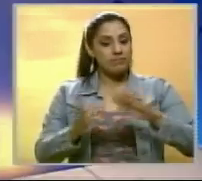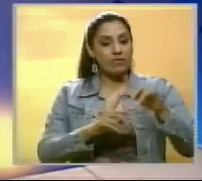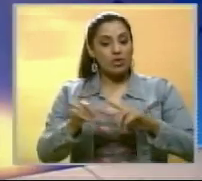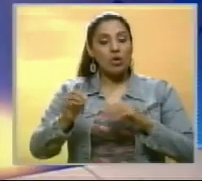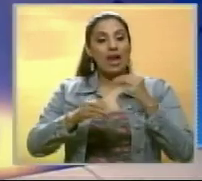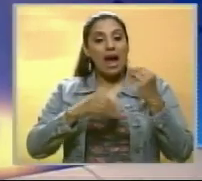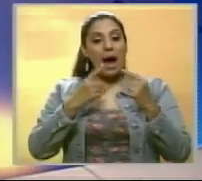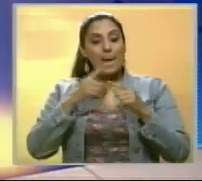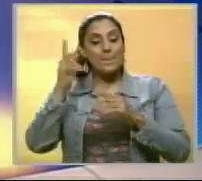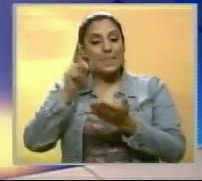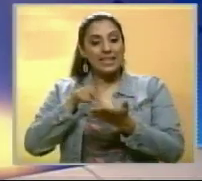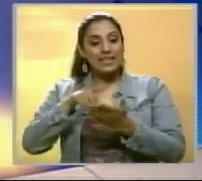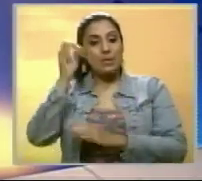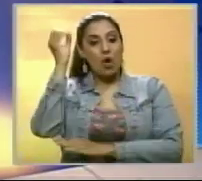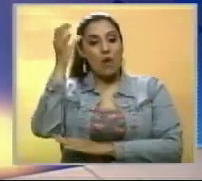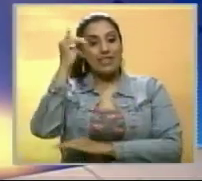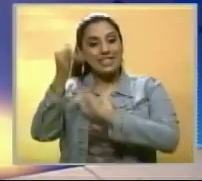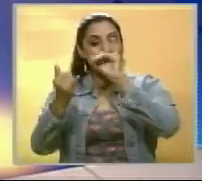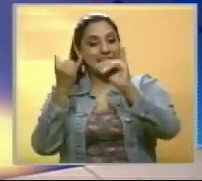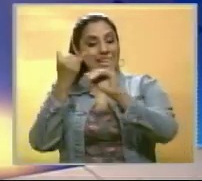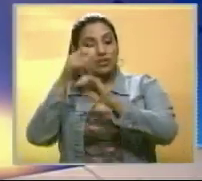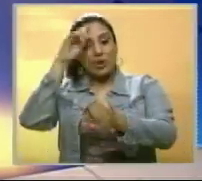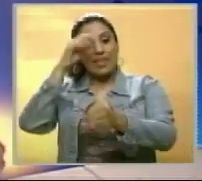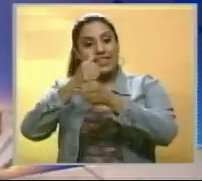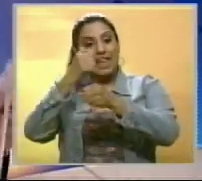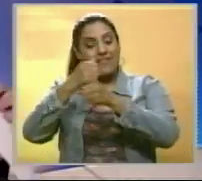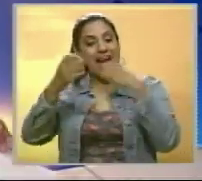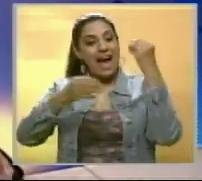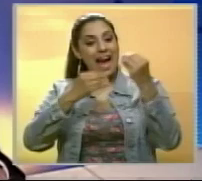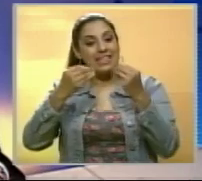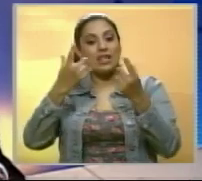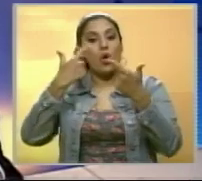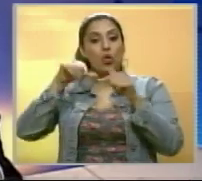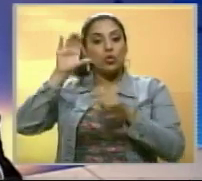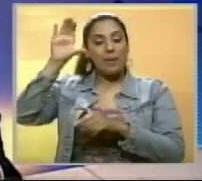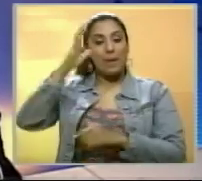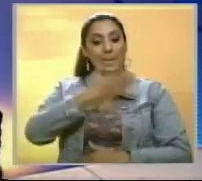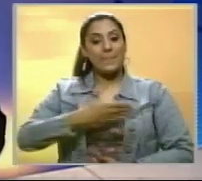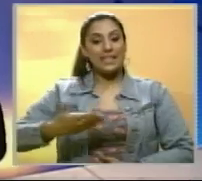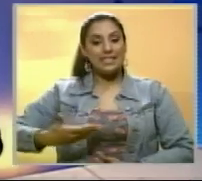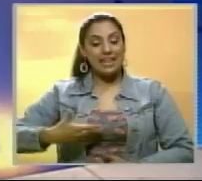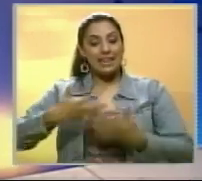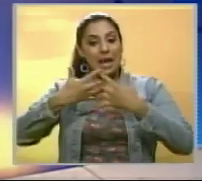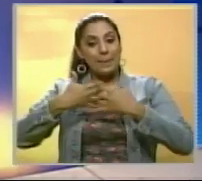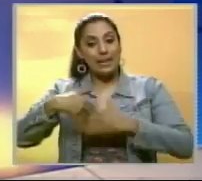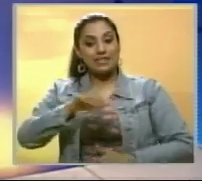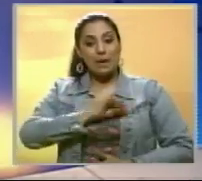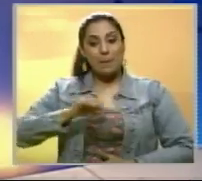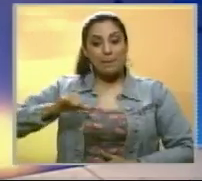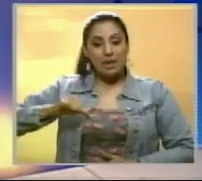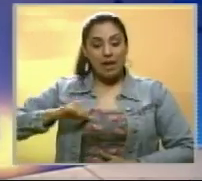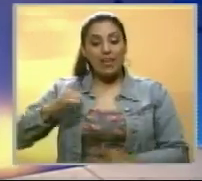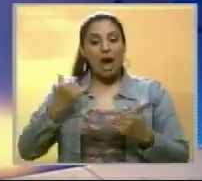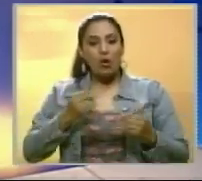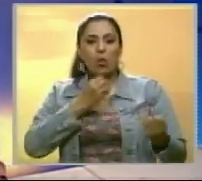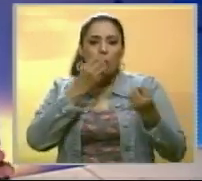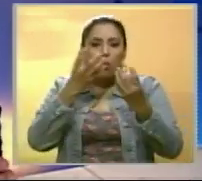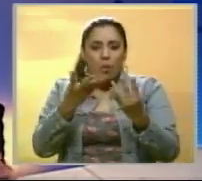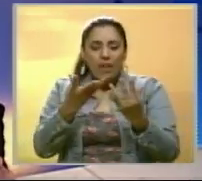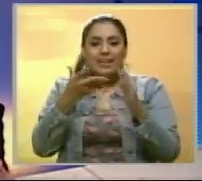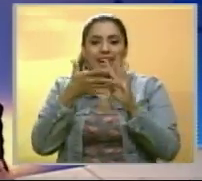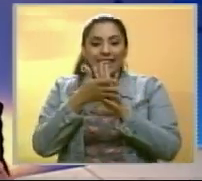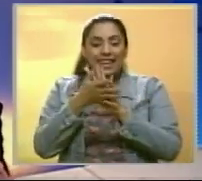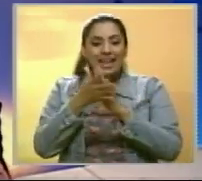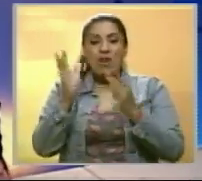Y durante su participación en la Conferencia Internacional del Trabajo que se realizó en Ginebra, el presidente de Fedecámaras, Francisco Martínez, señaló que debido